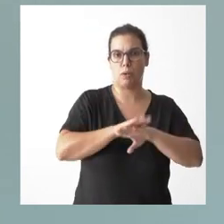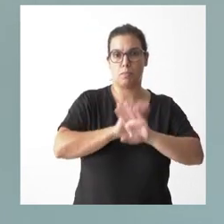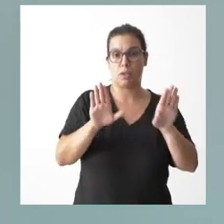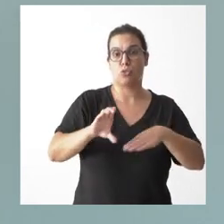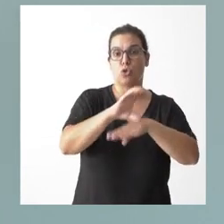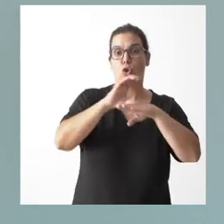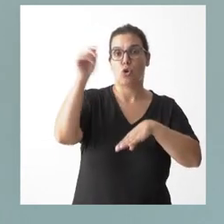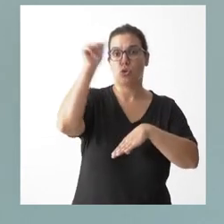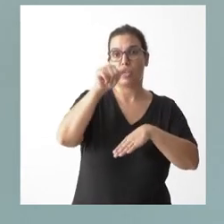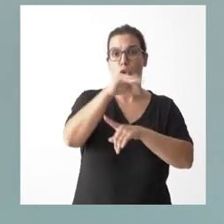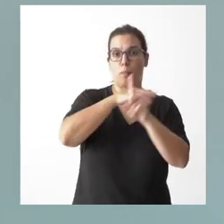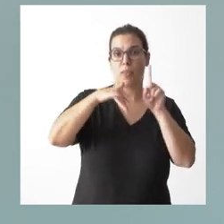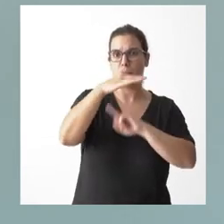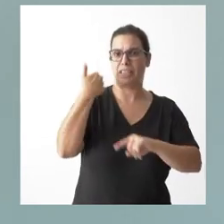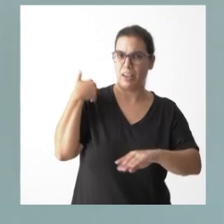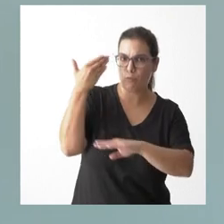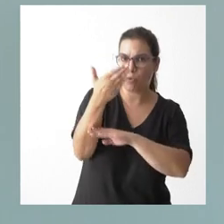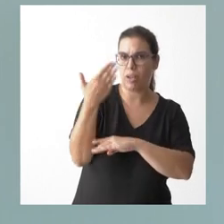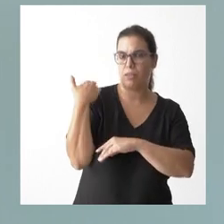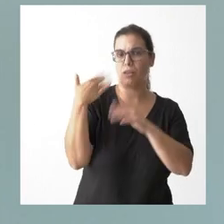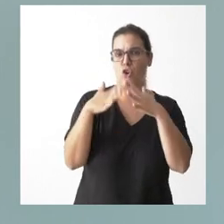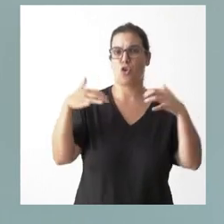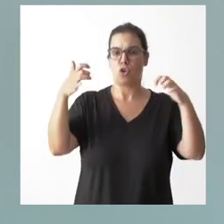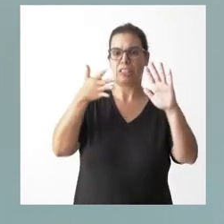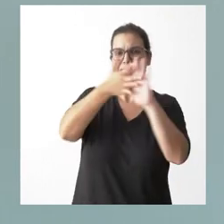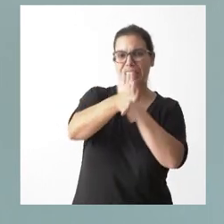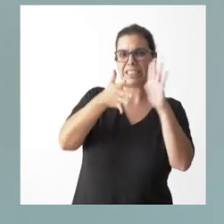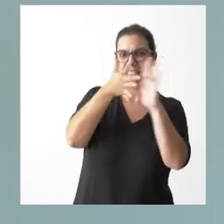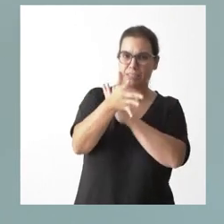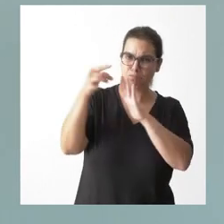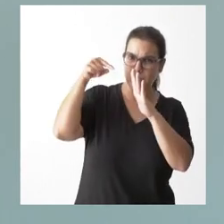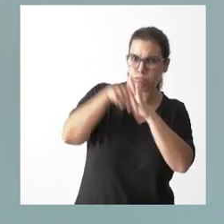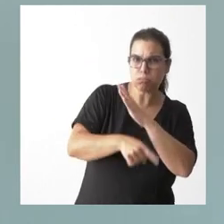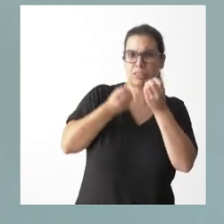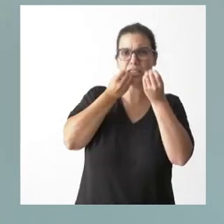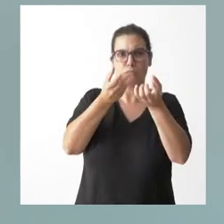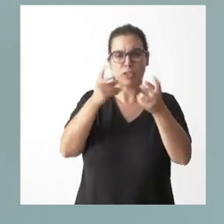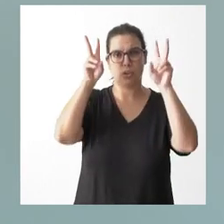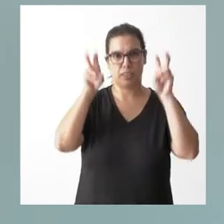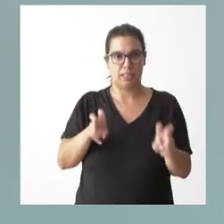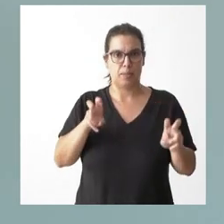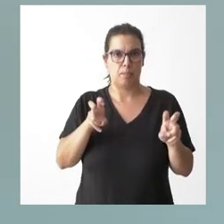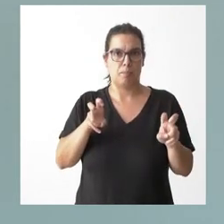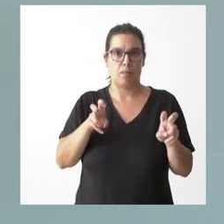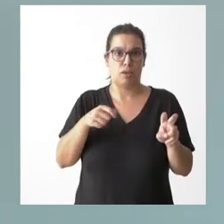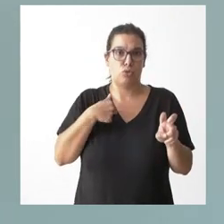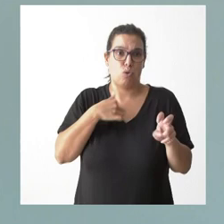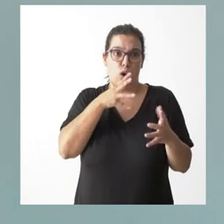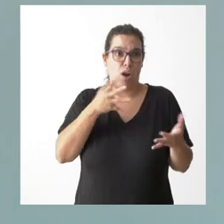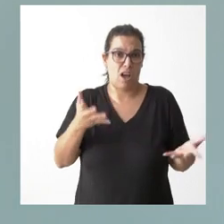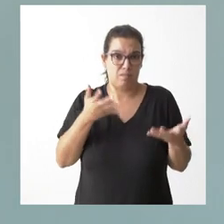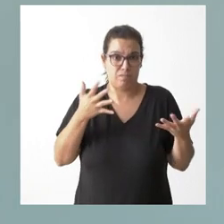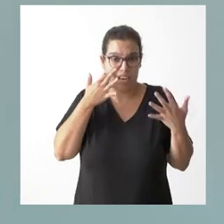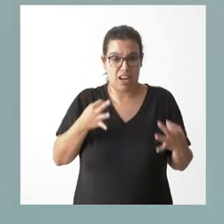Medio Ambiente compareció en las Cortes de Castilla y León y dio una amplia información sobre este asunto, más de lo que yo pueda dar en esta